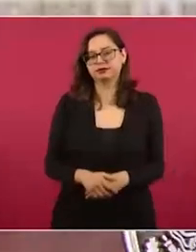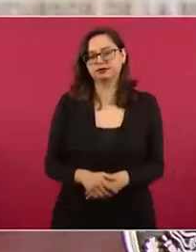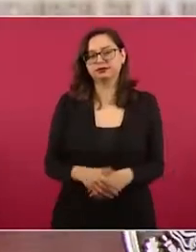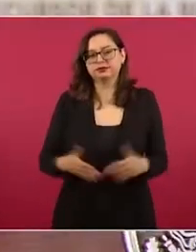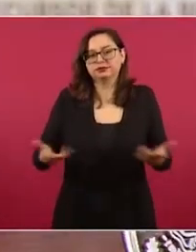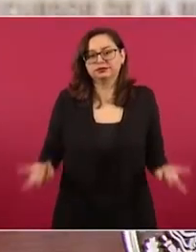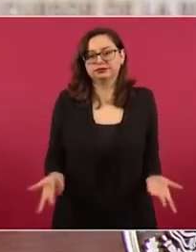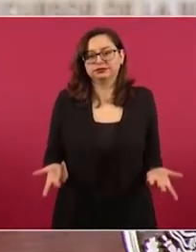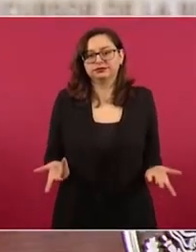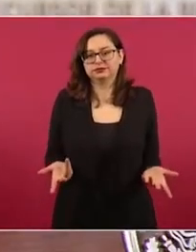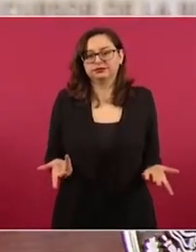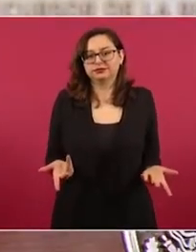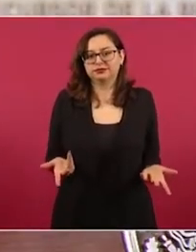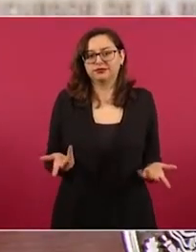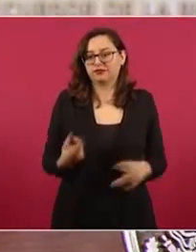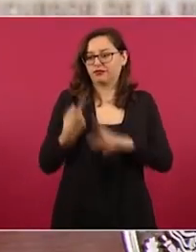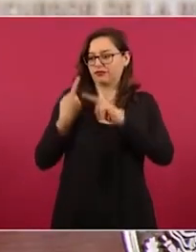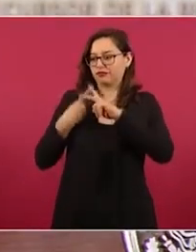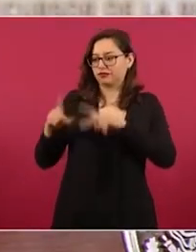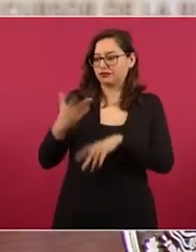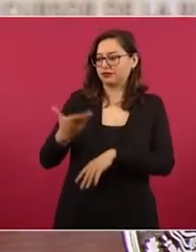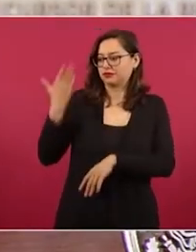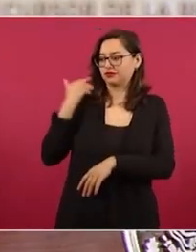lucha en favor del pueblo.